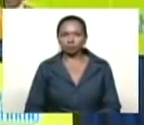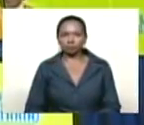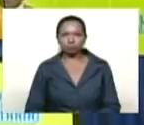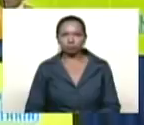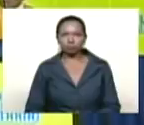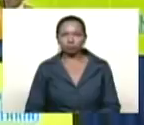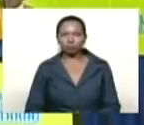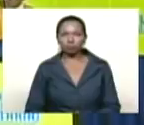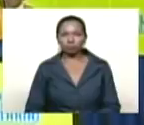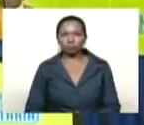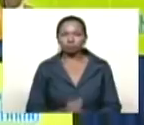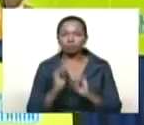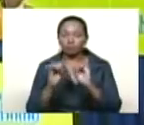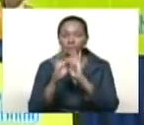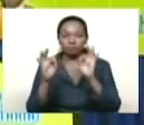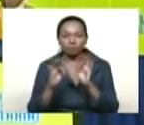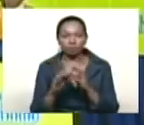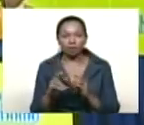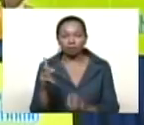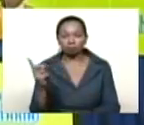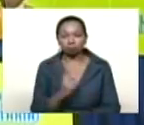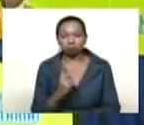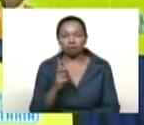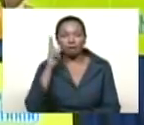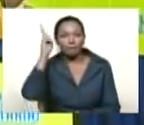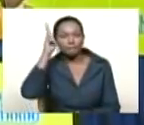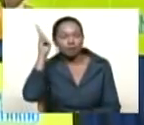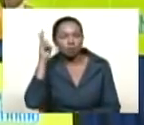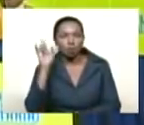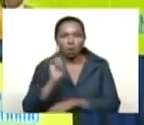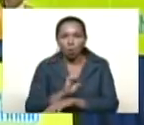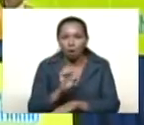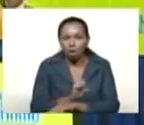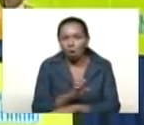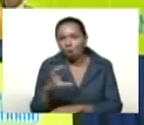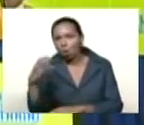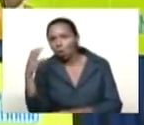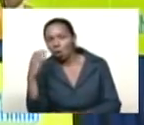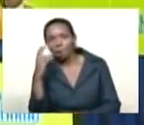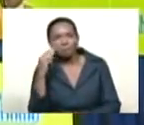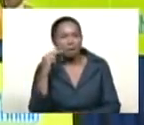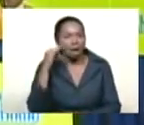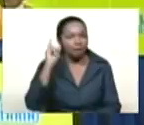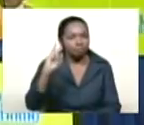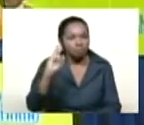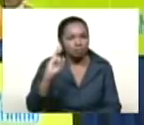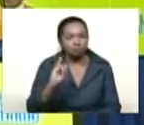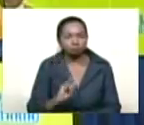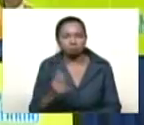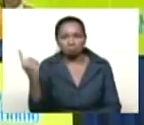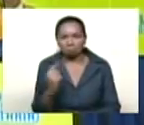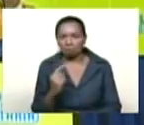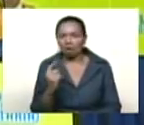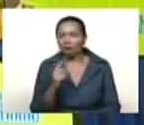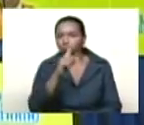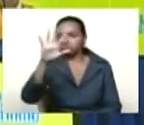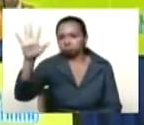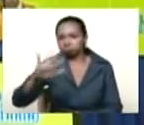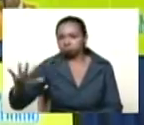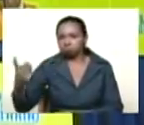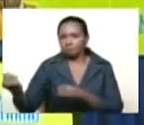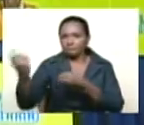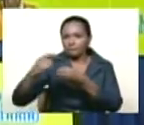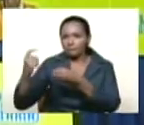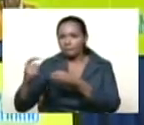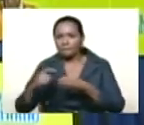graduar, que vengan del Perú, de Ecuador, de Colombia, de Haití, que vengan del mundo entero,